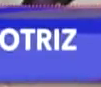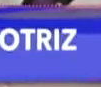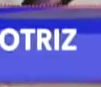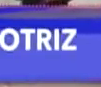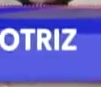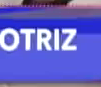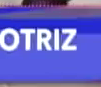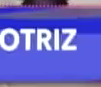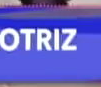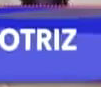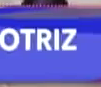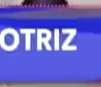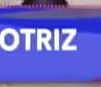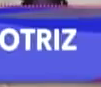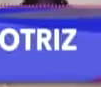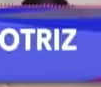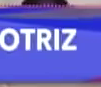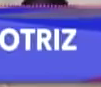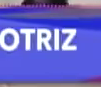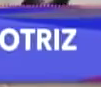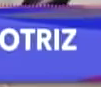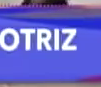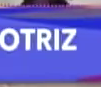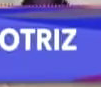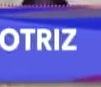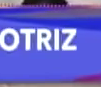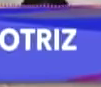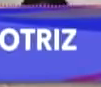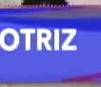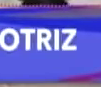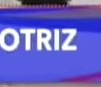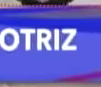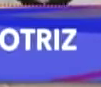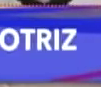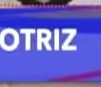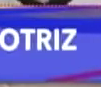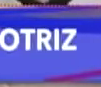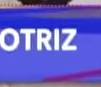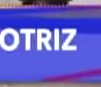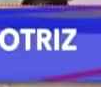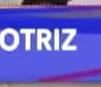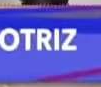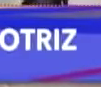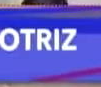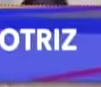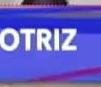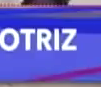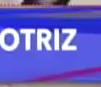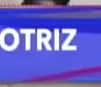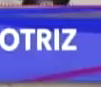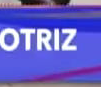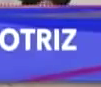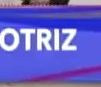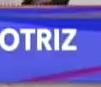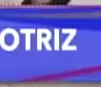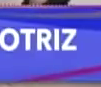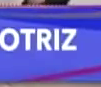este pueblo y a ese compromiso de usted en el Estado de Aragua, hemos superado